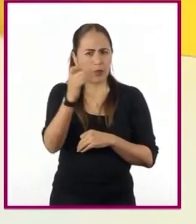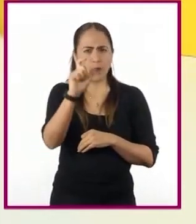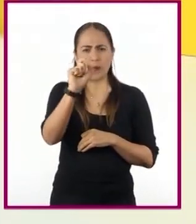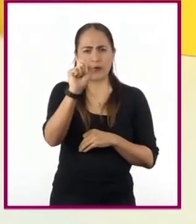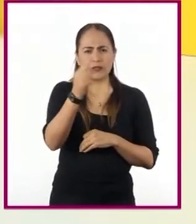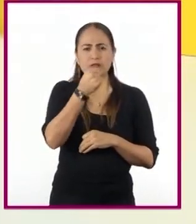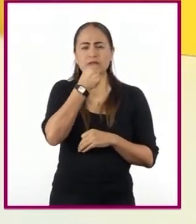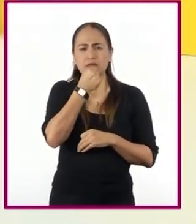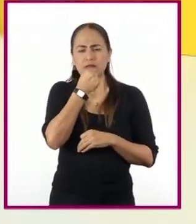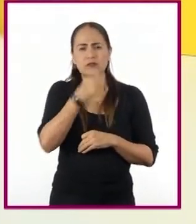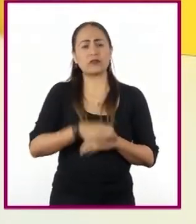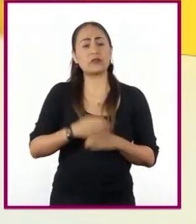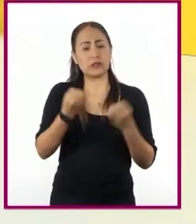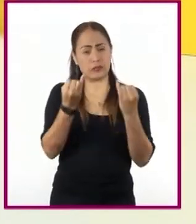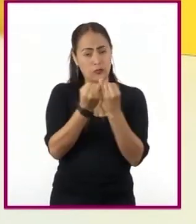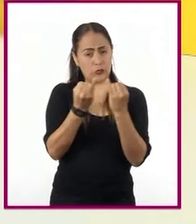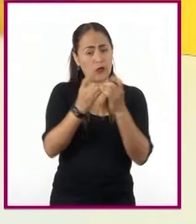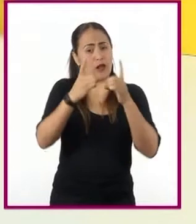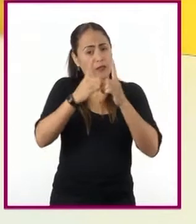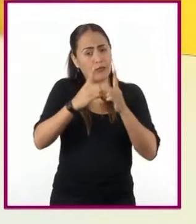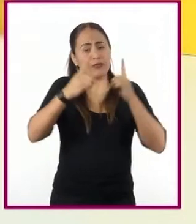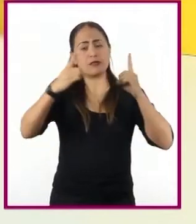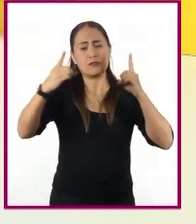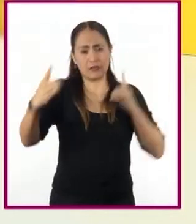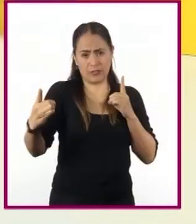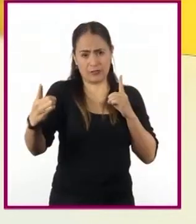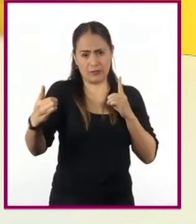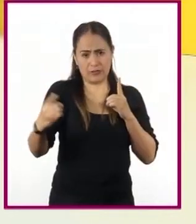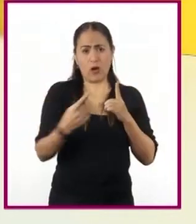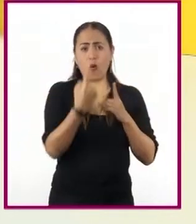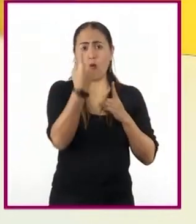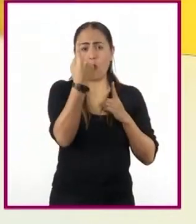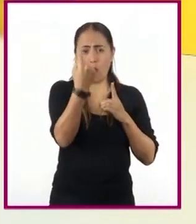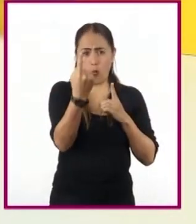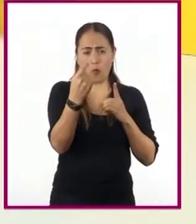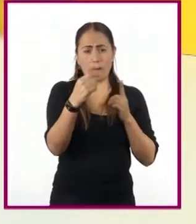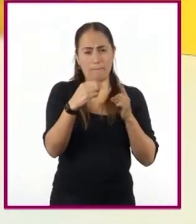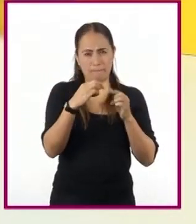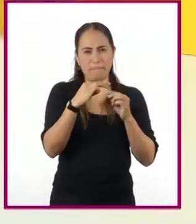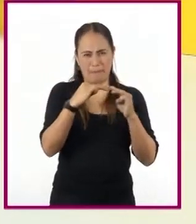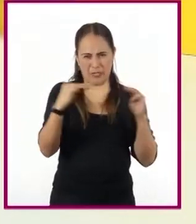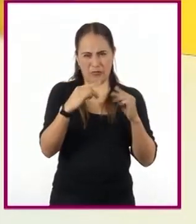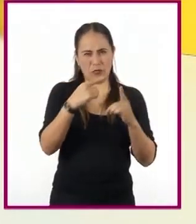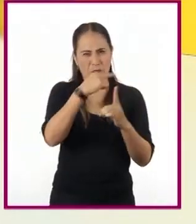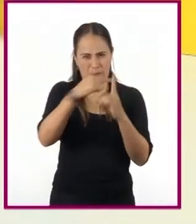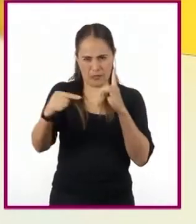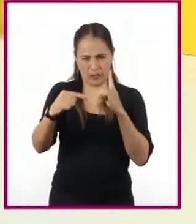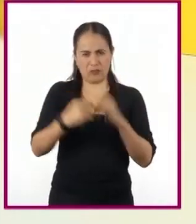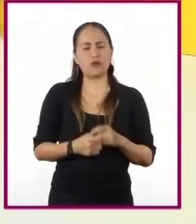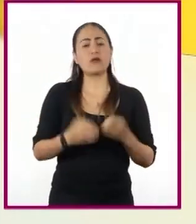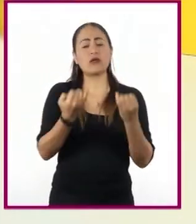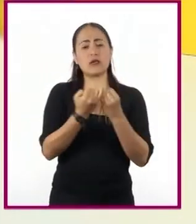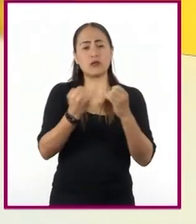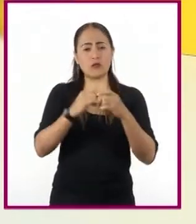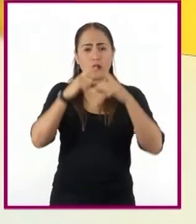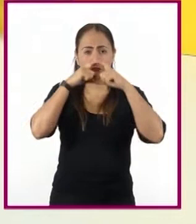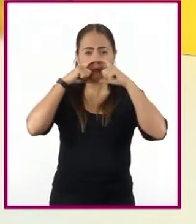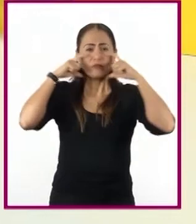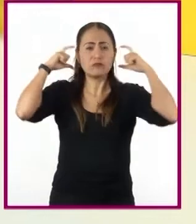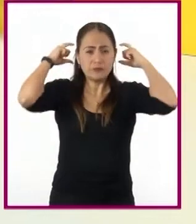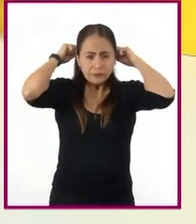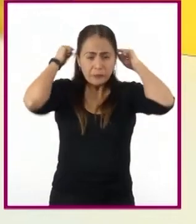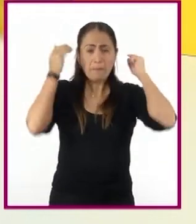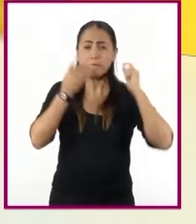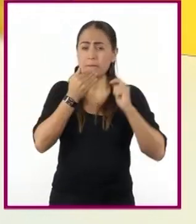segundos. Mantener la sana distancia, alejándonos 1,5 metros de las demás personas y usar el cubrebocas correctamente,